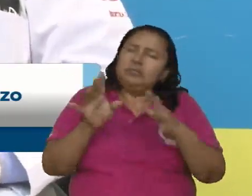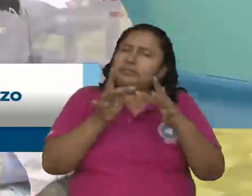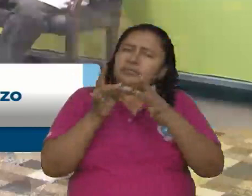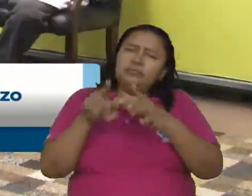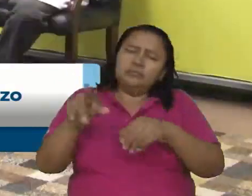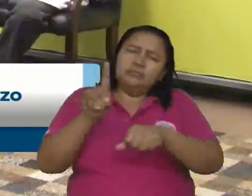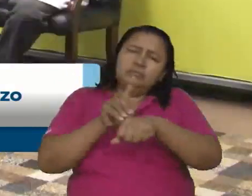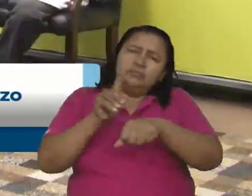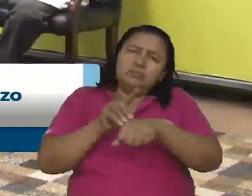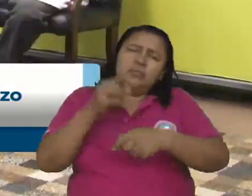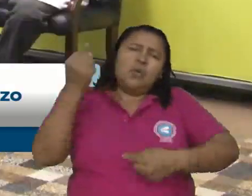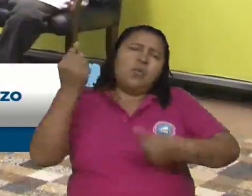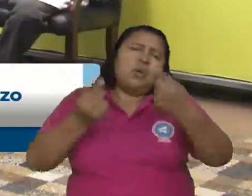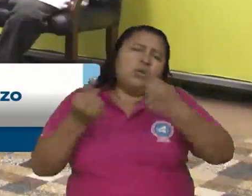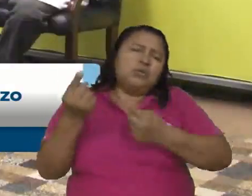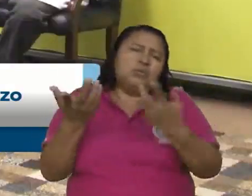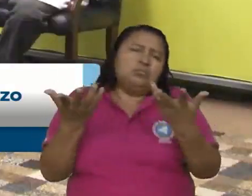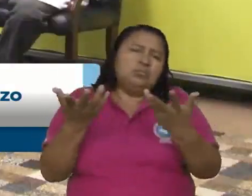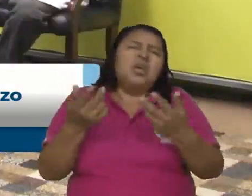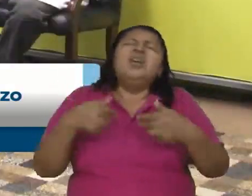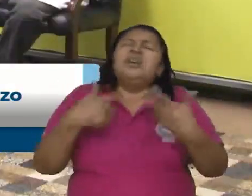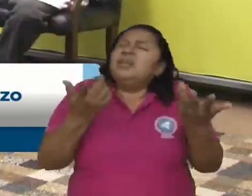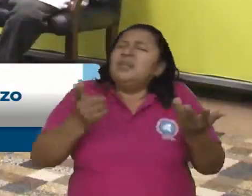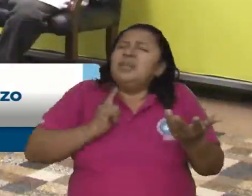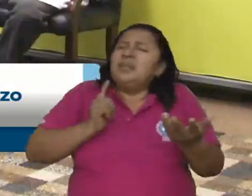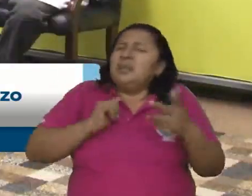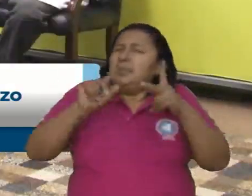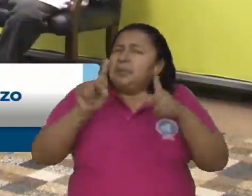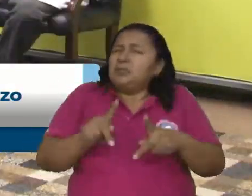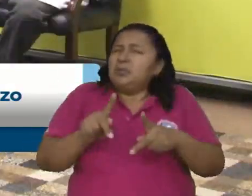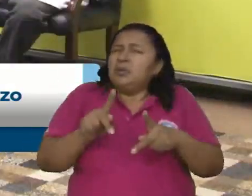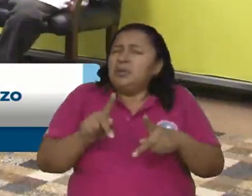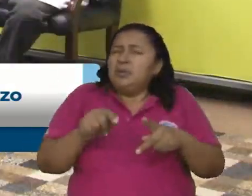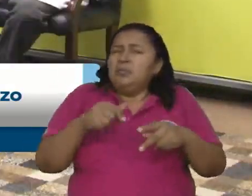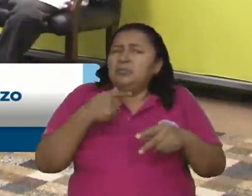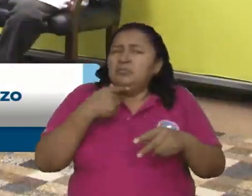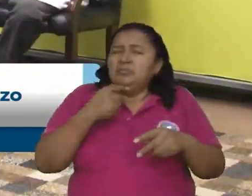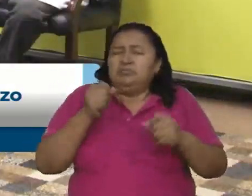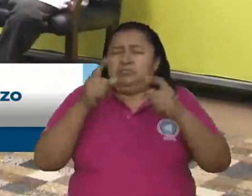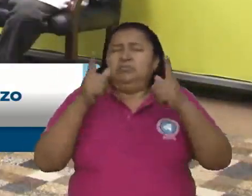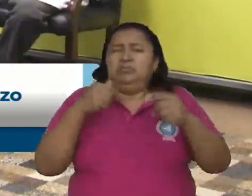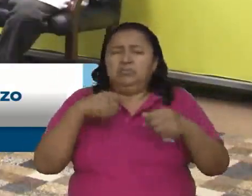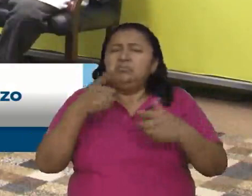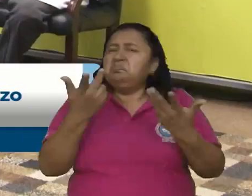doctor, ¿cuáles son los signos que deben alarmar? No alarmar, pues, sino